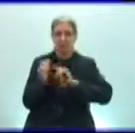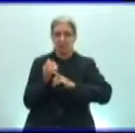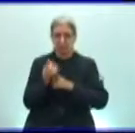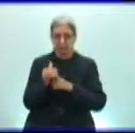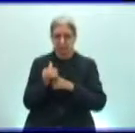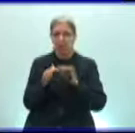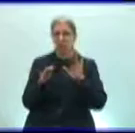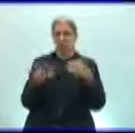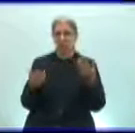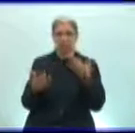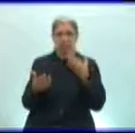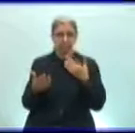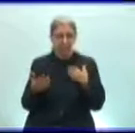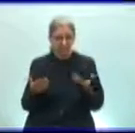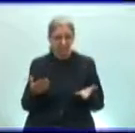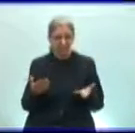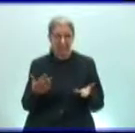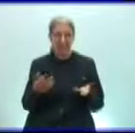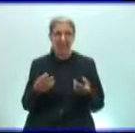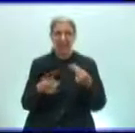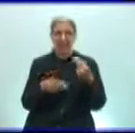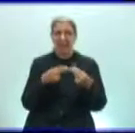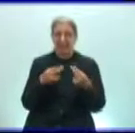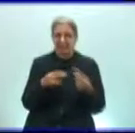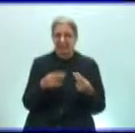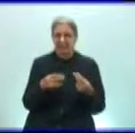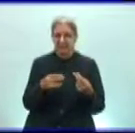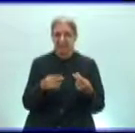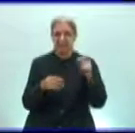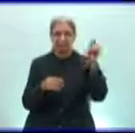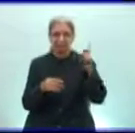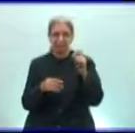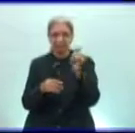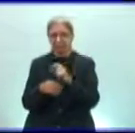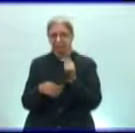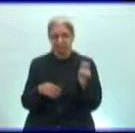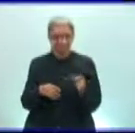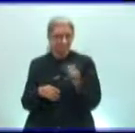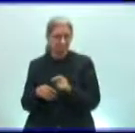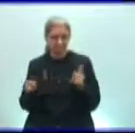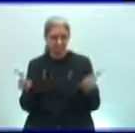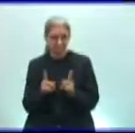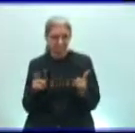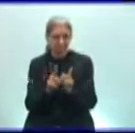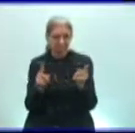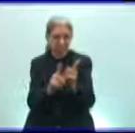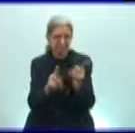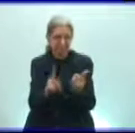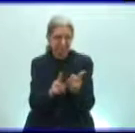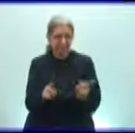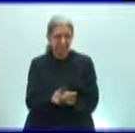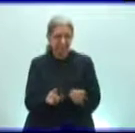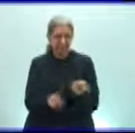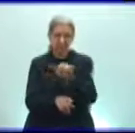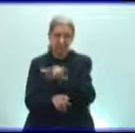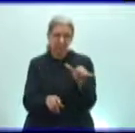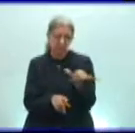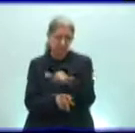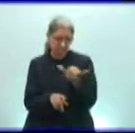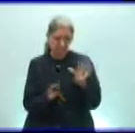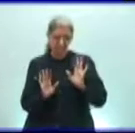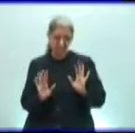Bien, vamos a efectuar las operaciones indicadas y reducir términos semejantes. Llamo la atención